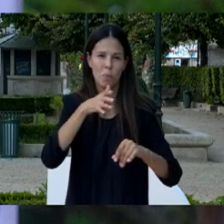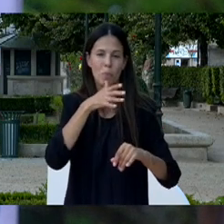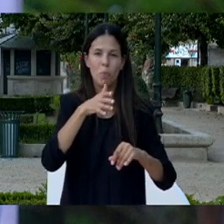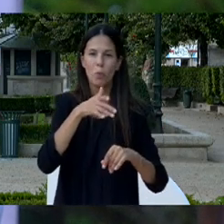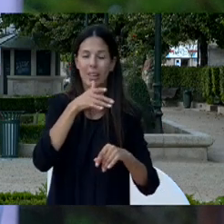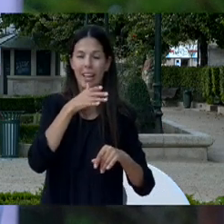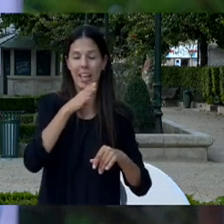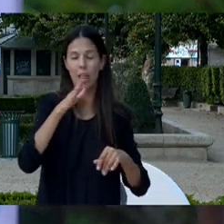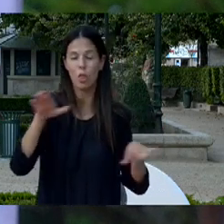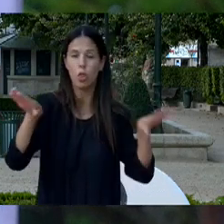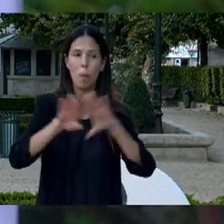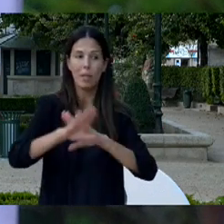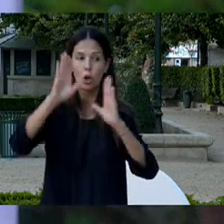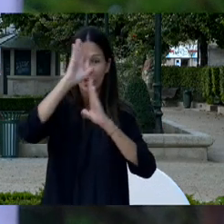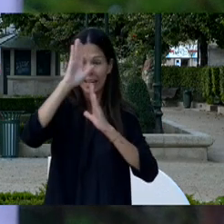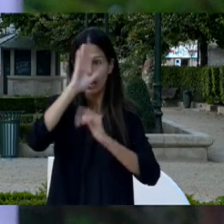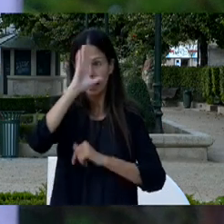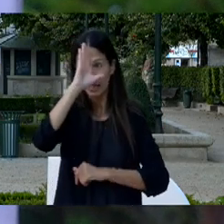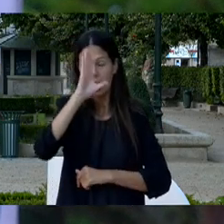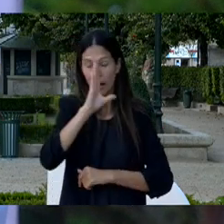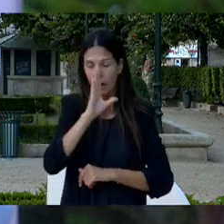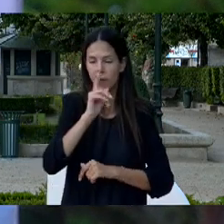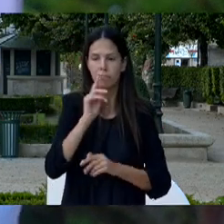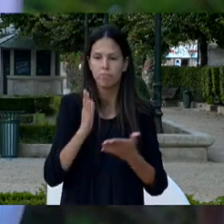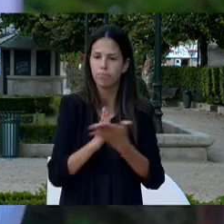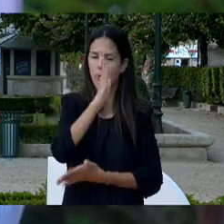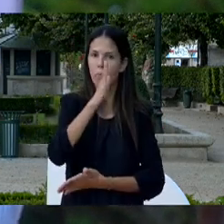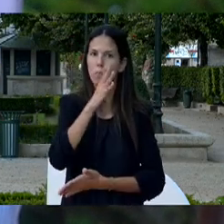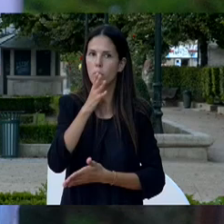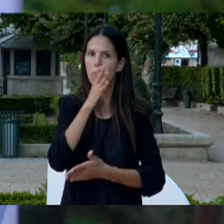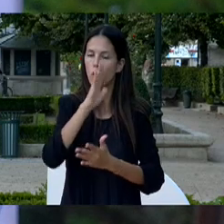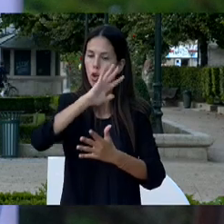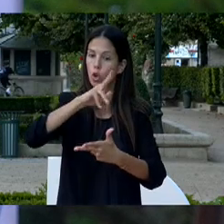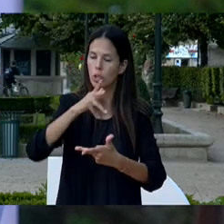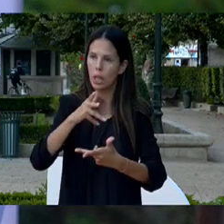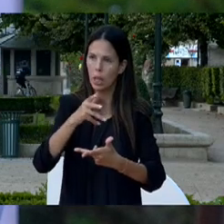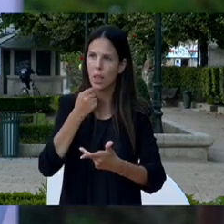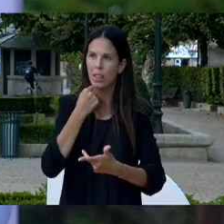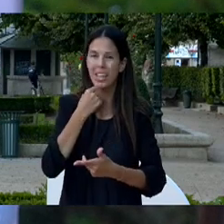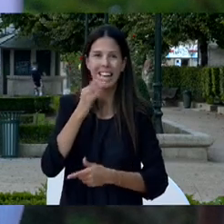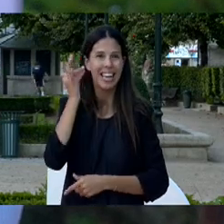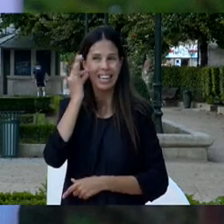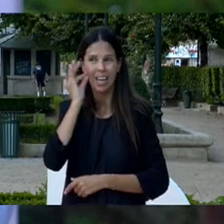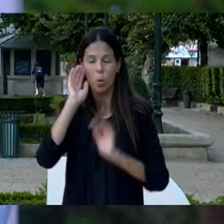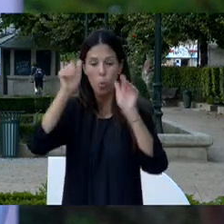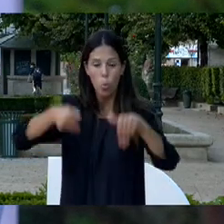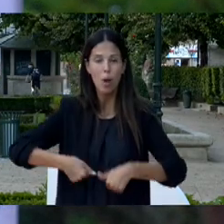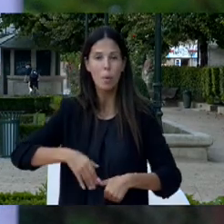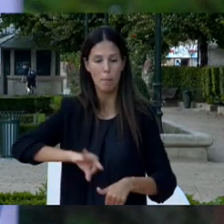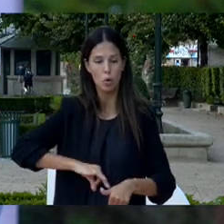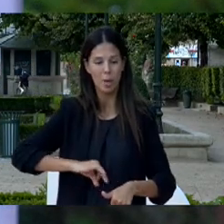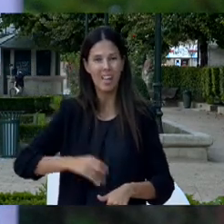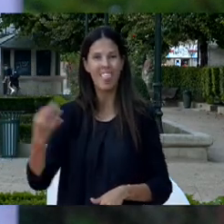se interrumpía o baile do casino antes de chegar a noticia do seu pasamento. Ela, cando volve a Pontevedra, incluso ten que